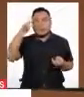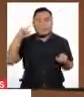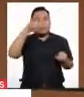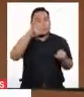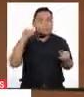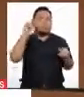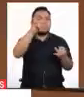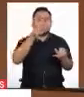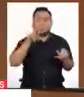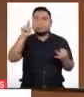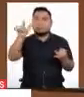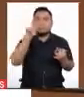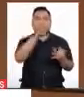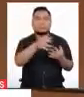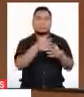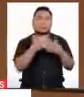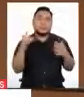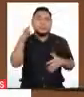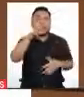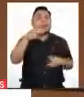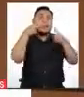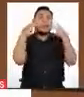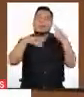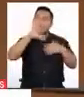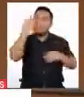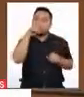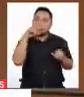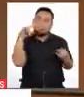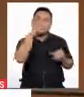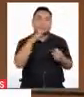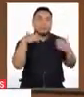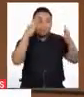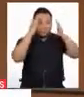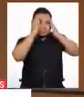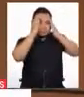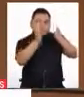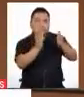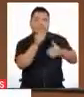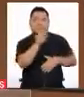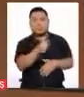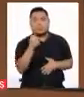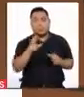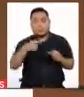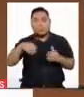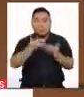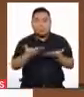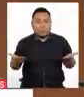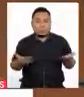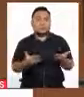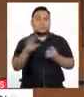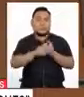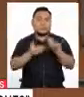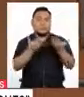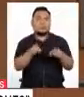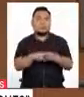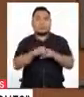vuelos aéreos, han viajado a Iquitos para poder atender con equipo, con implementos,